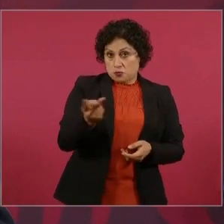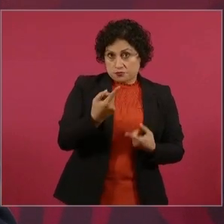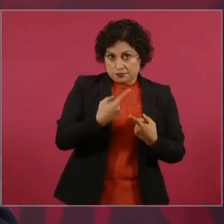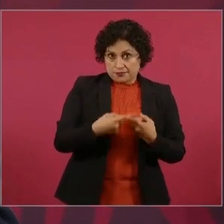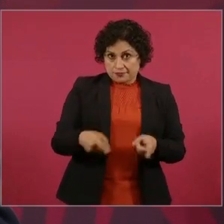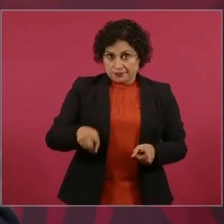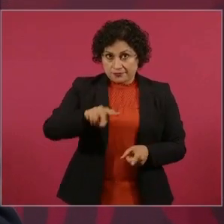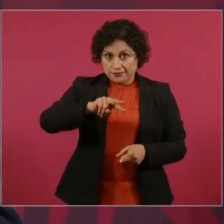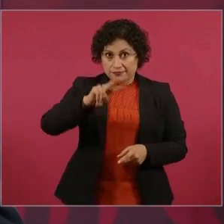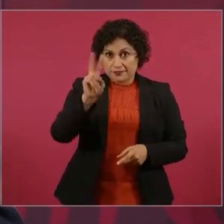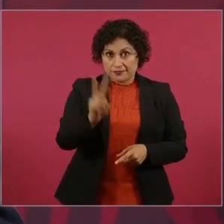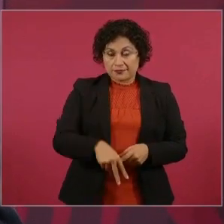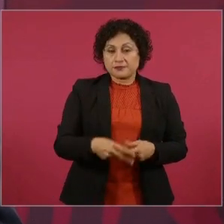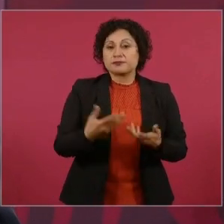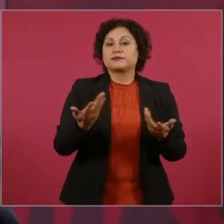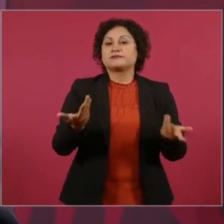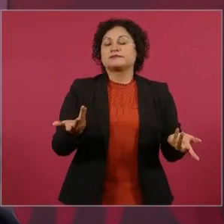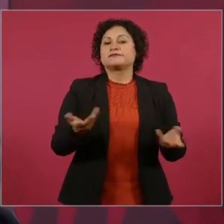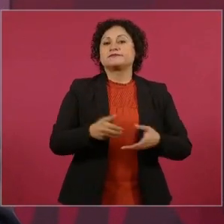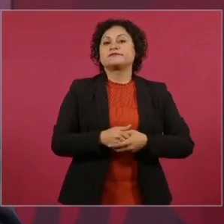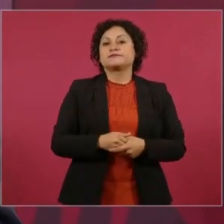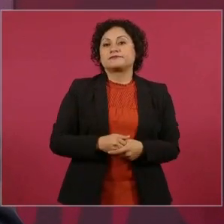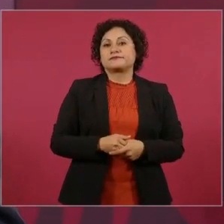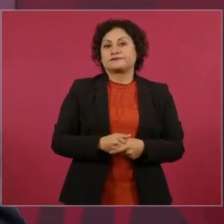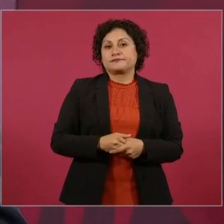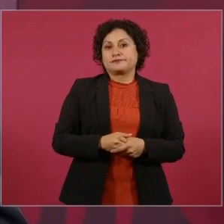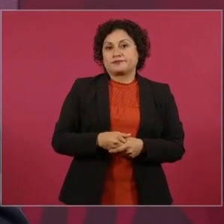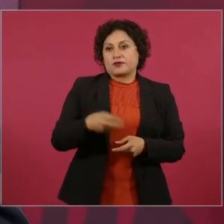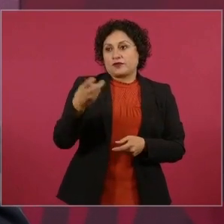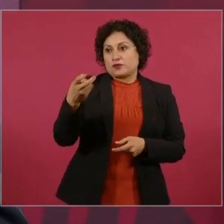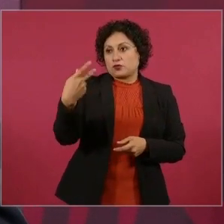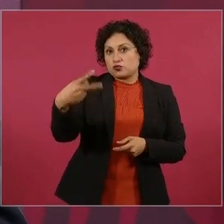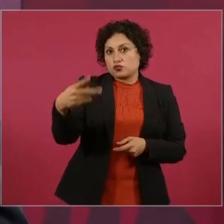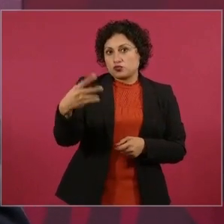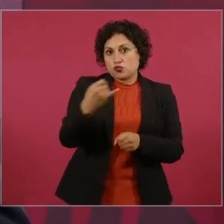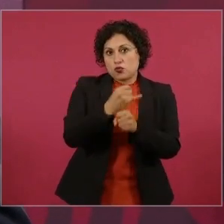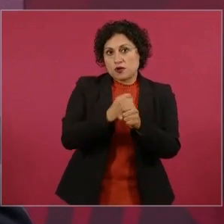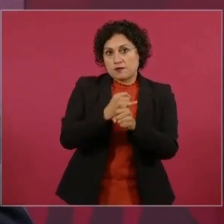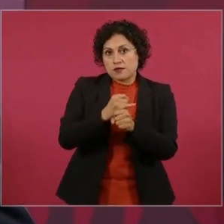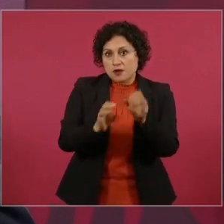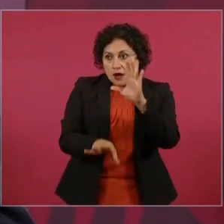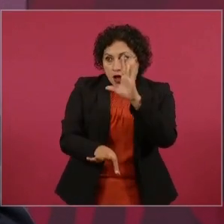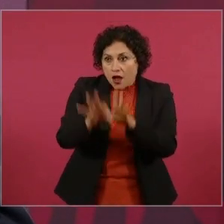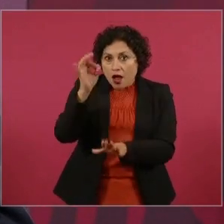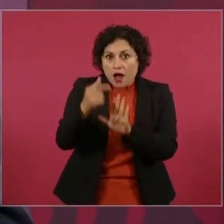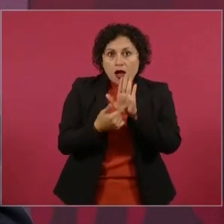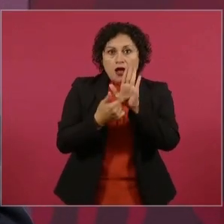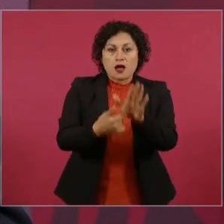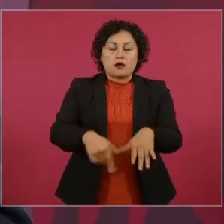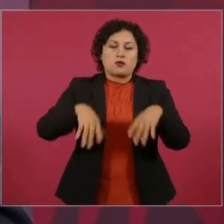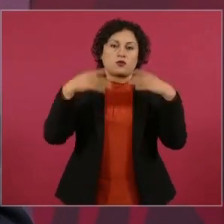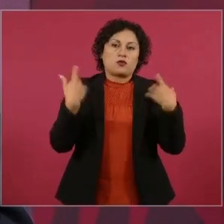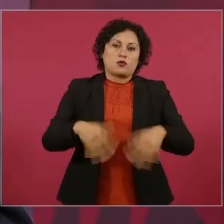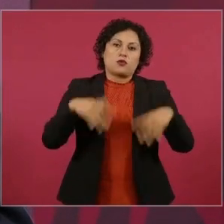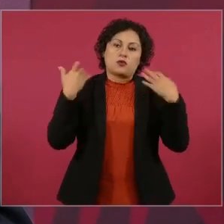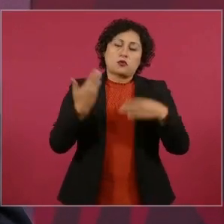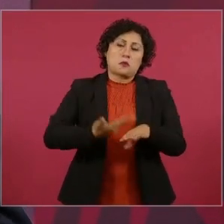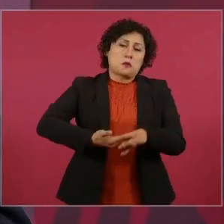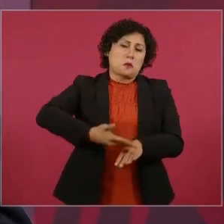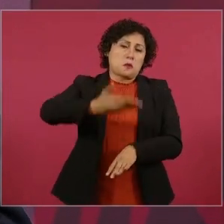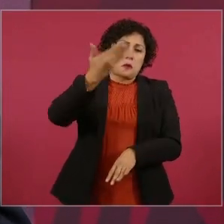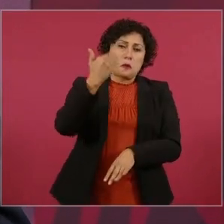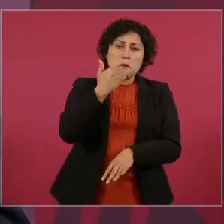conocer que es m buenísimo todas estas investigaciones y